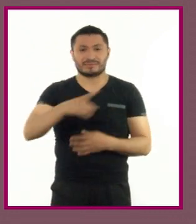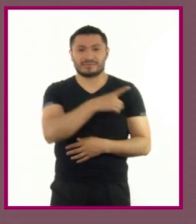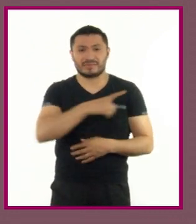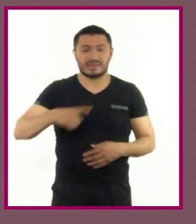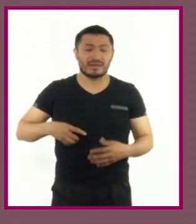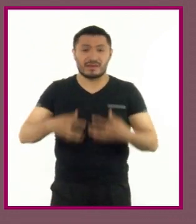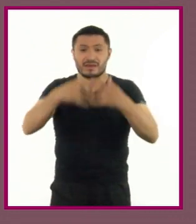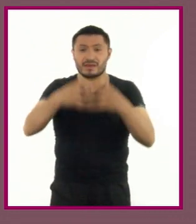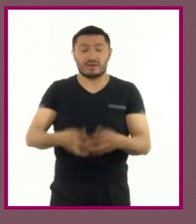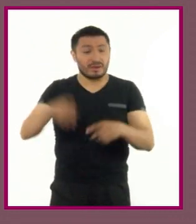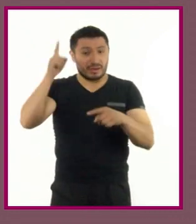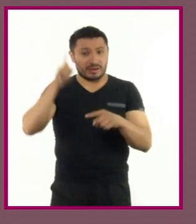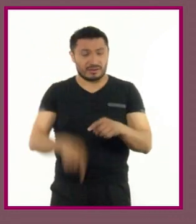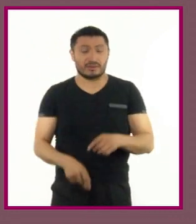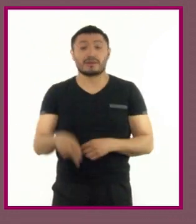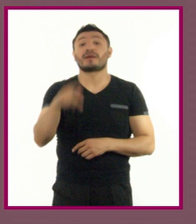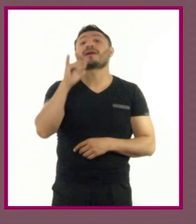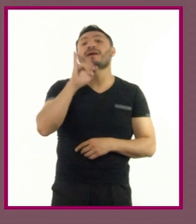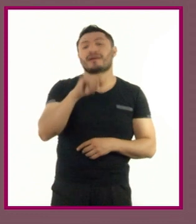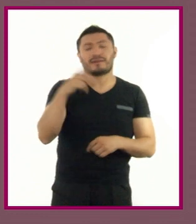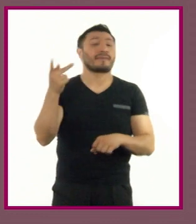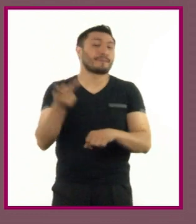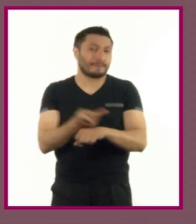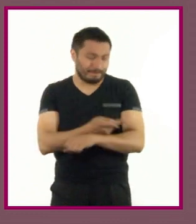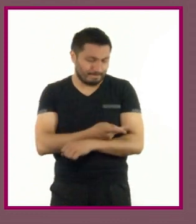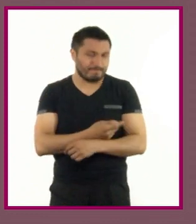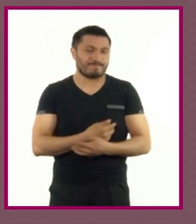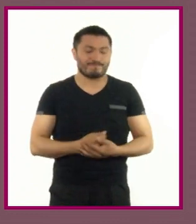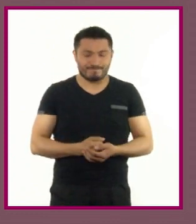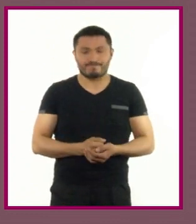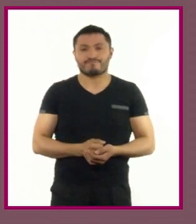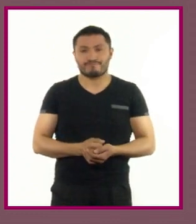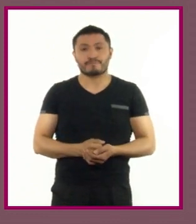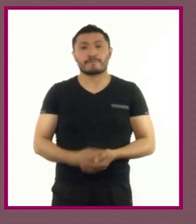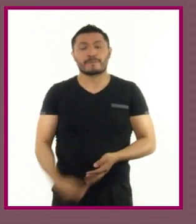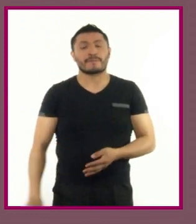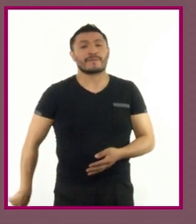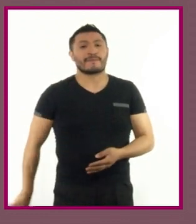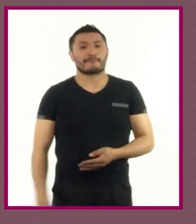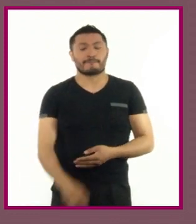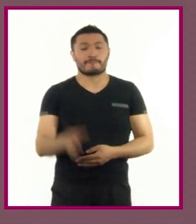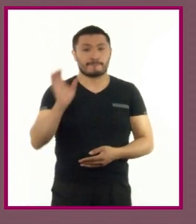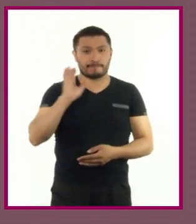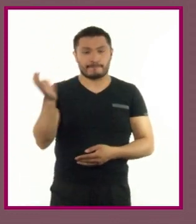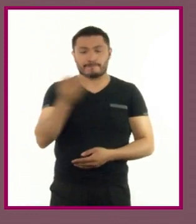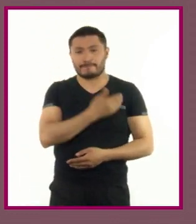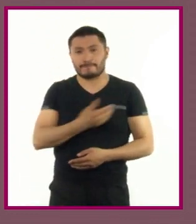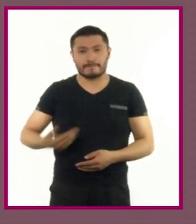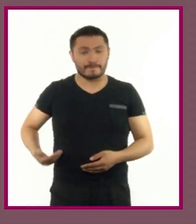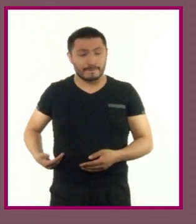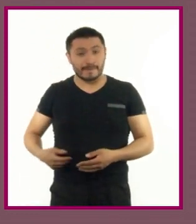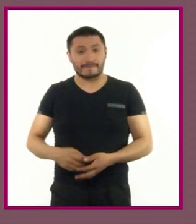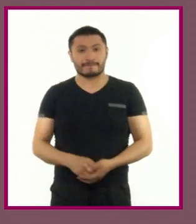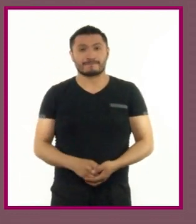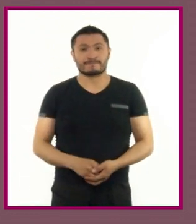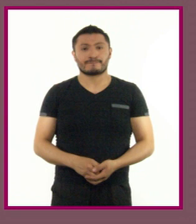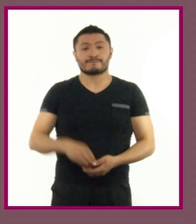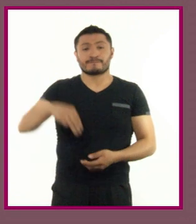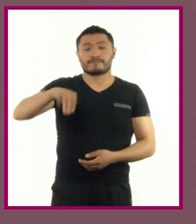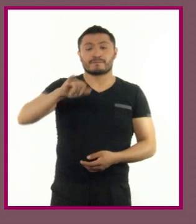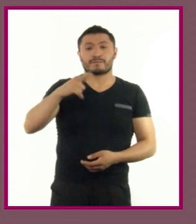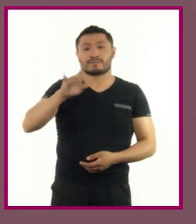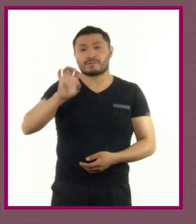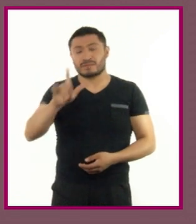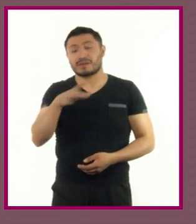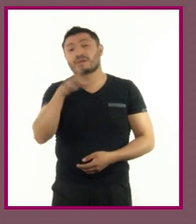desindustrializarse y eso ocurrió. Eso ocurrió bajo la presidencia de Miguel de la Madrid